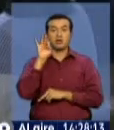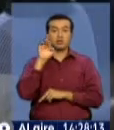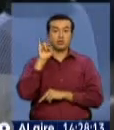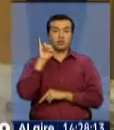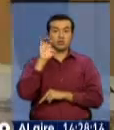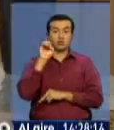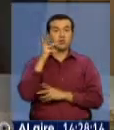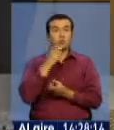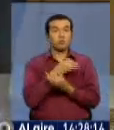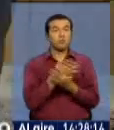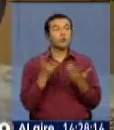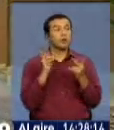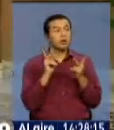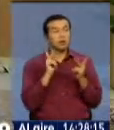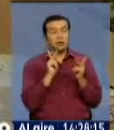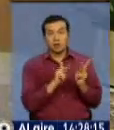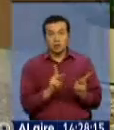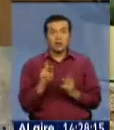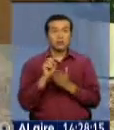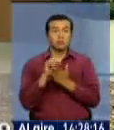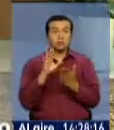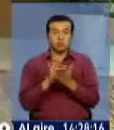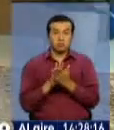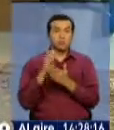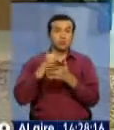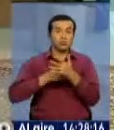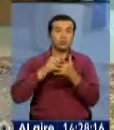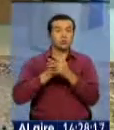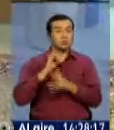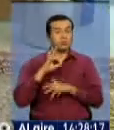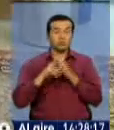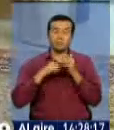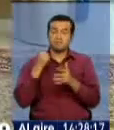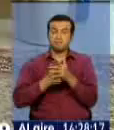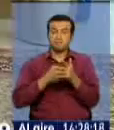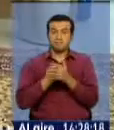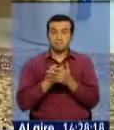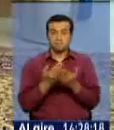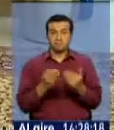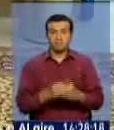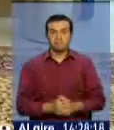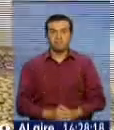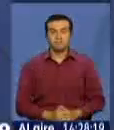hablaron sobre la implementación de mecanismos para la lucha contra la corrupción.